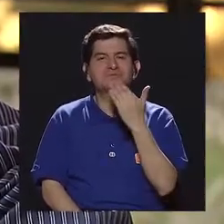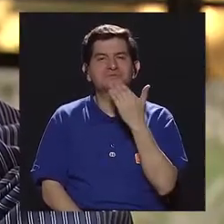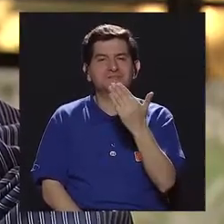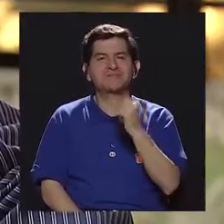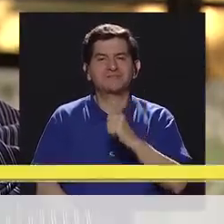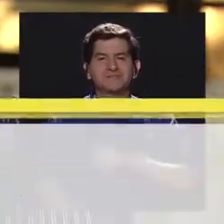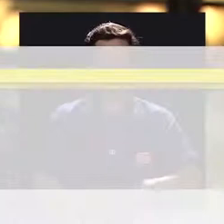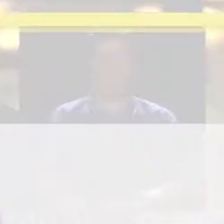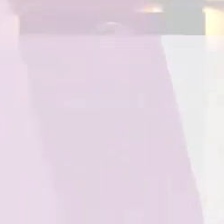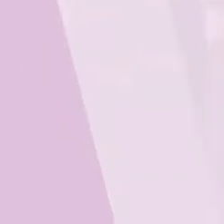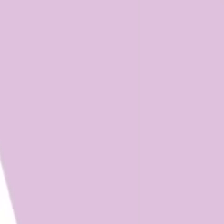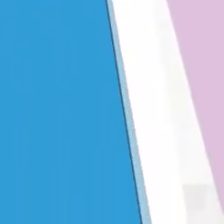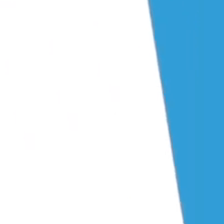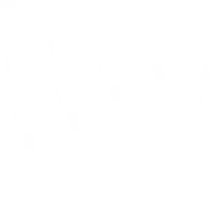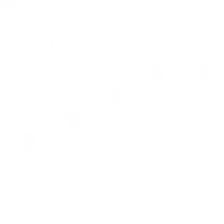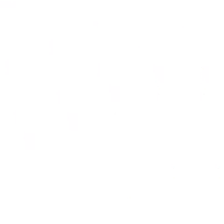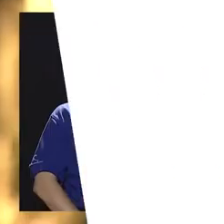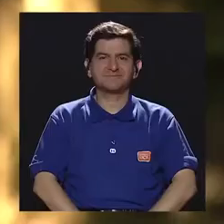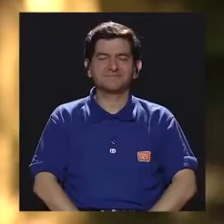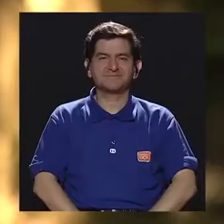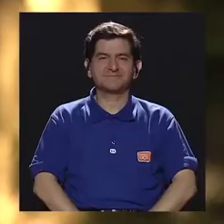Gracias.